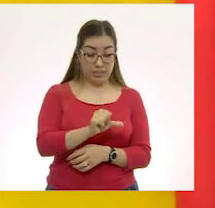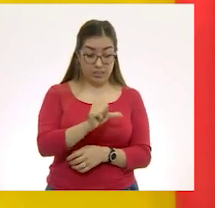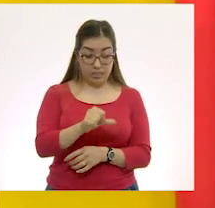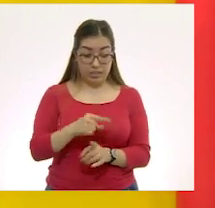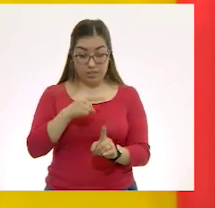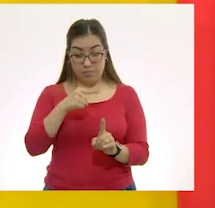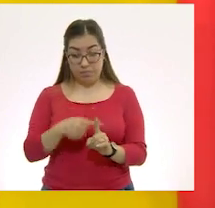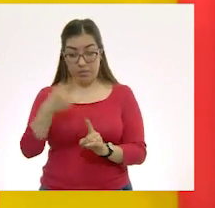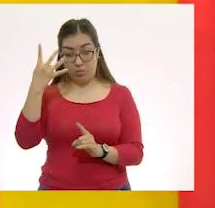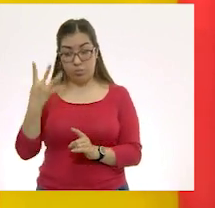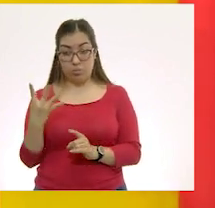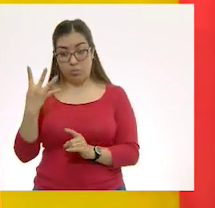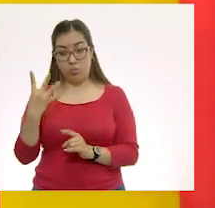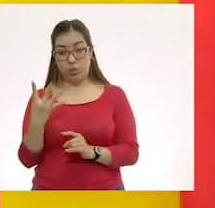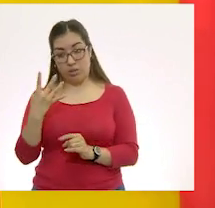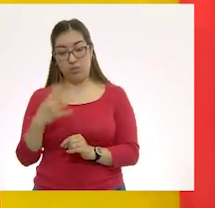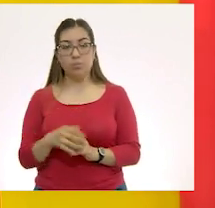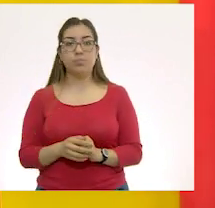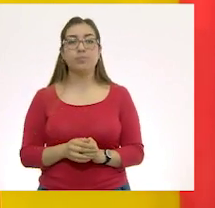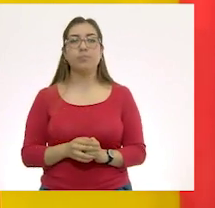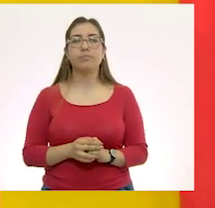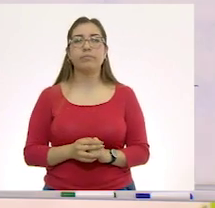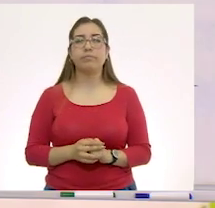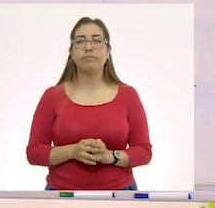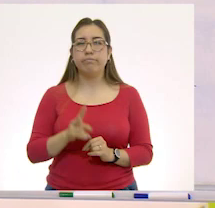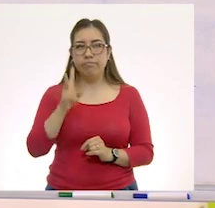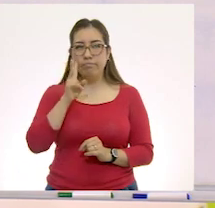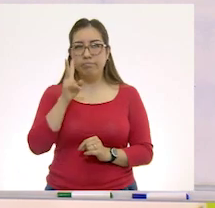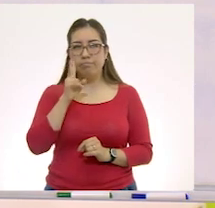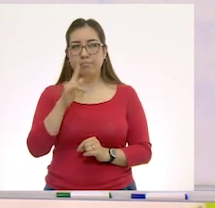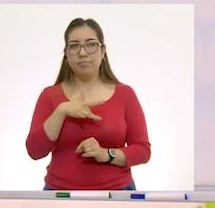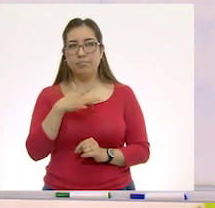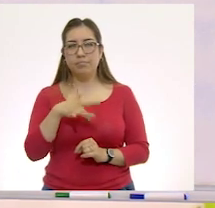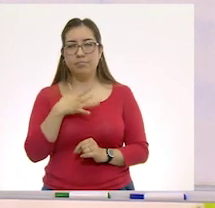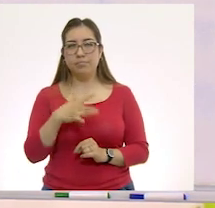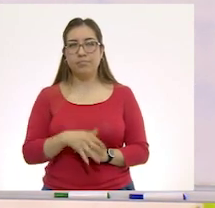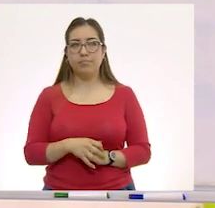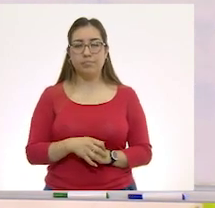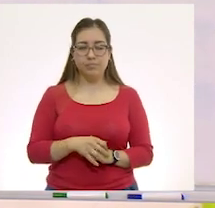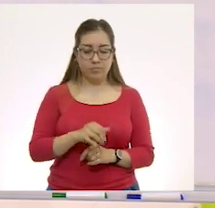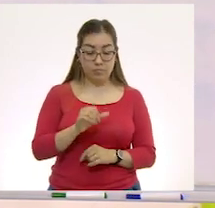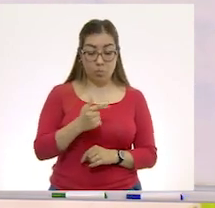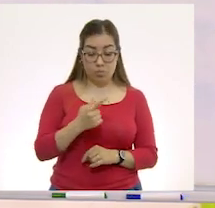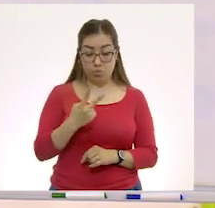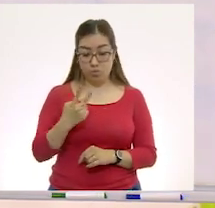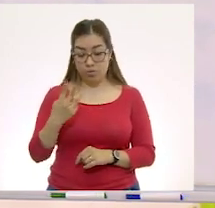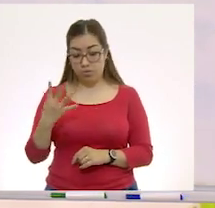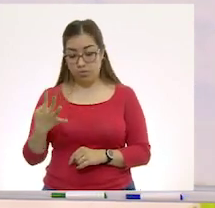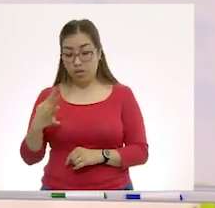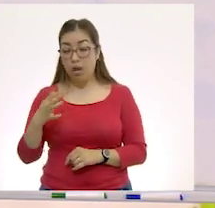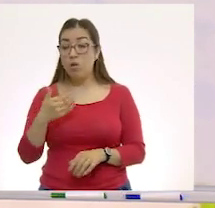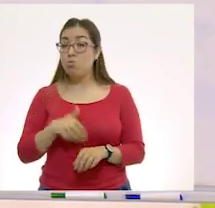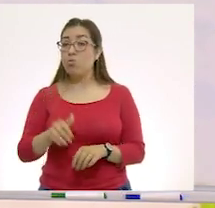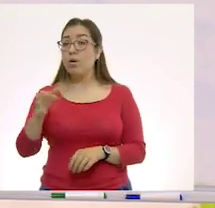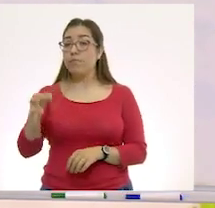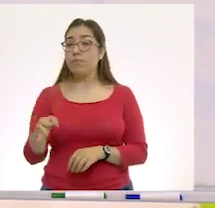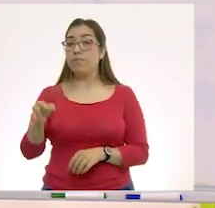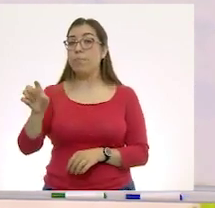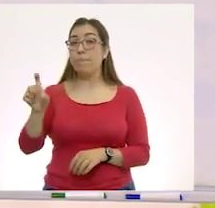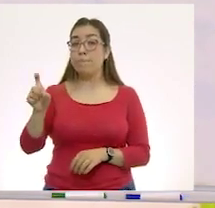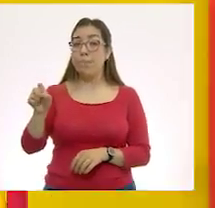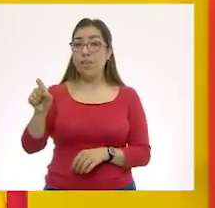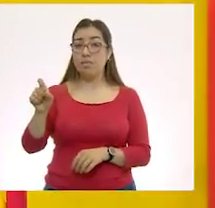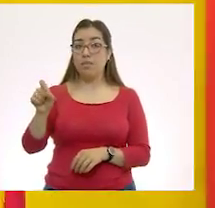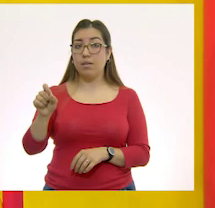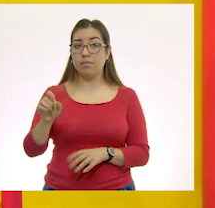44 qué número va a caer a ver 16 12 34 20 más pp dice que el